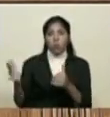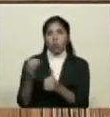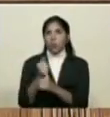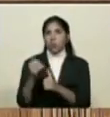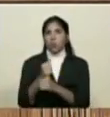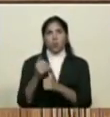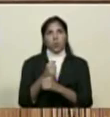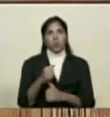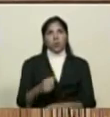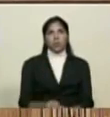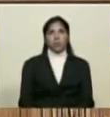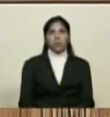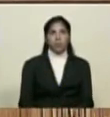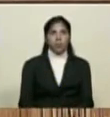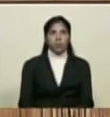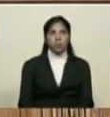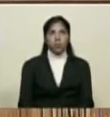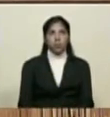que